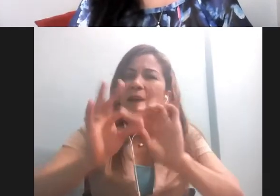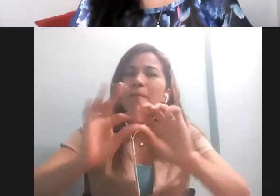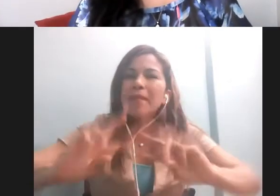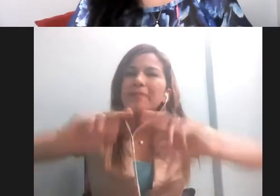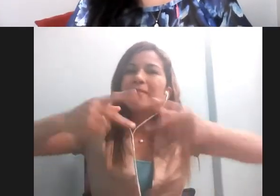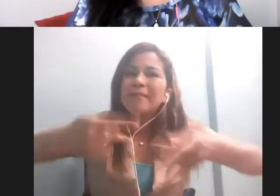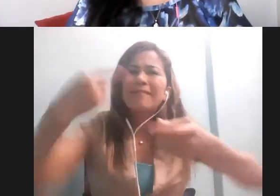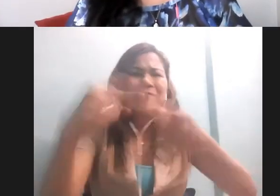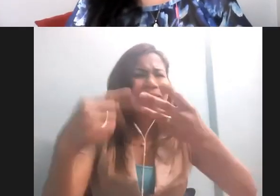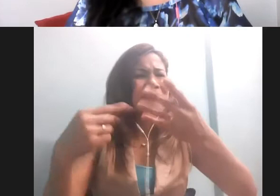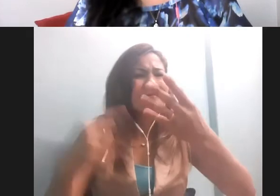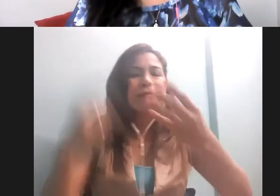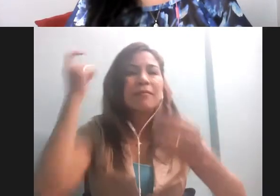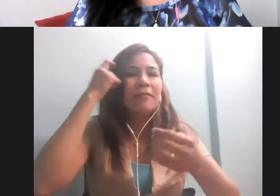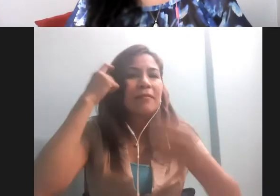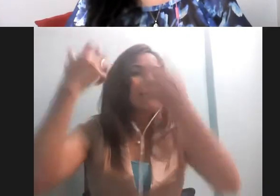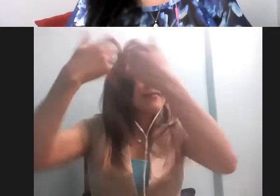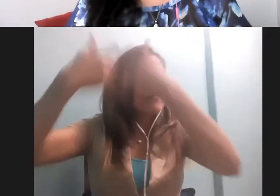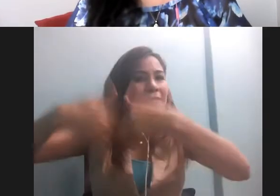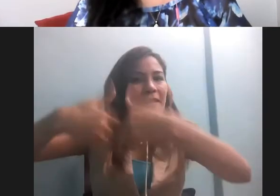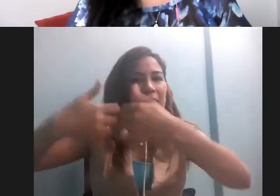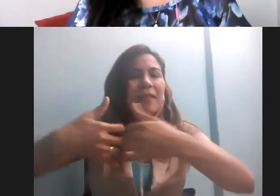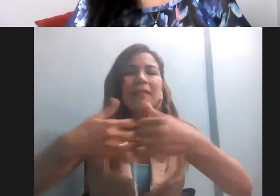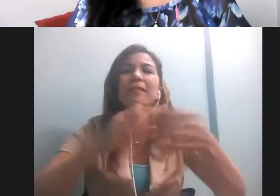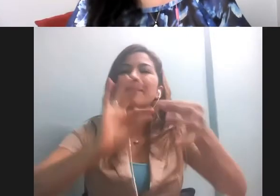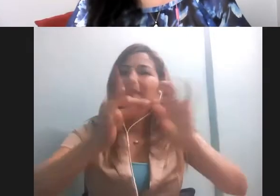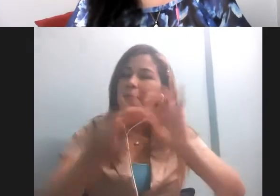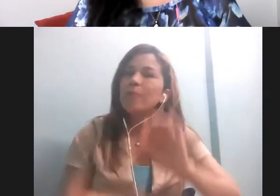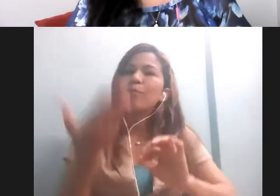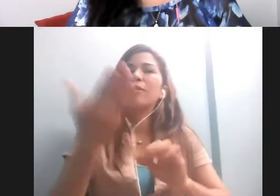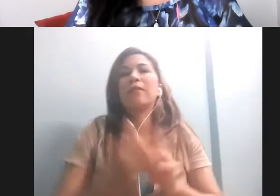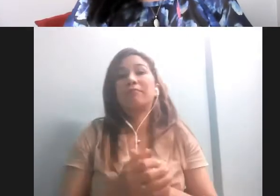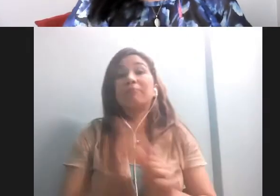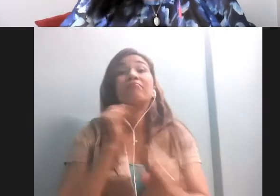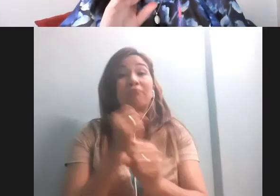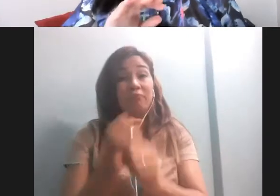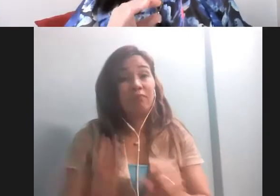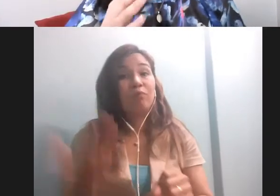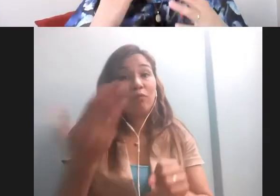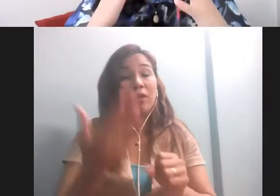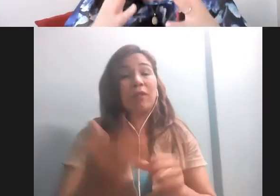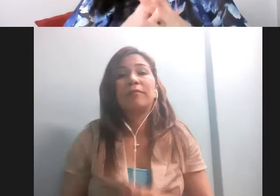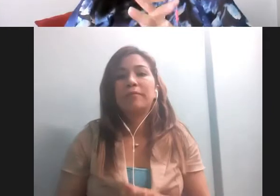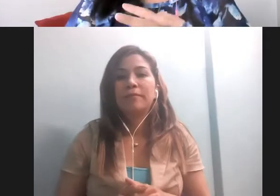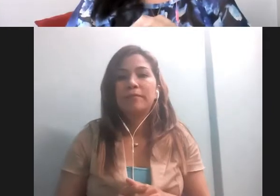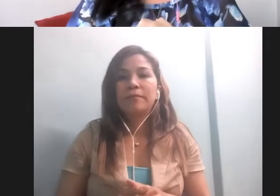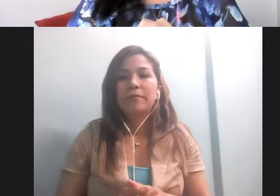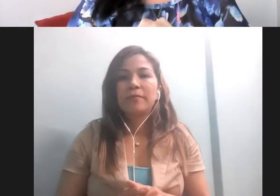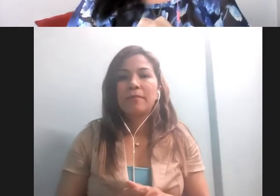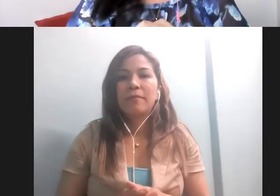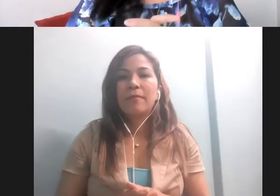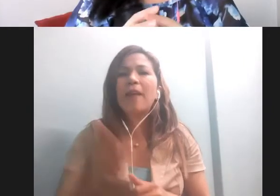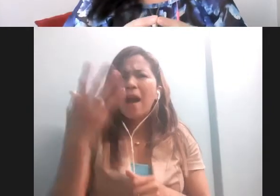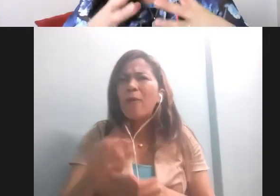procesos mentales que ejerce un intérprete a la hora de trabajar con él. Y ahora que dices eso, recuerdo, y